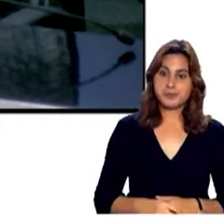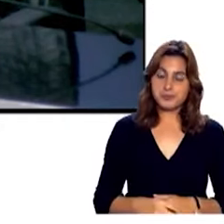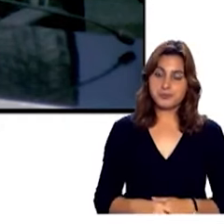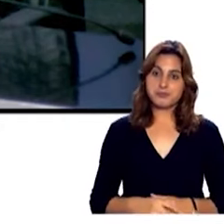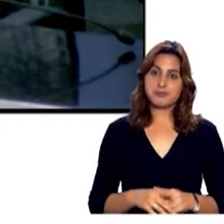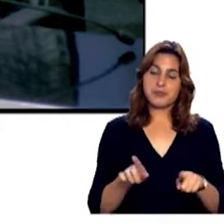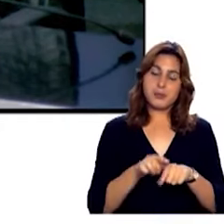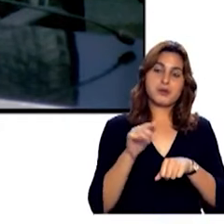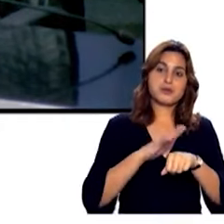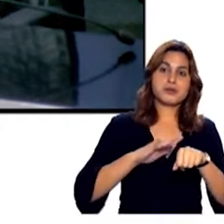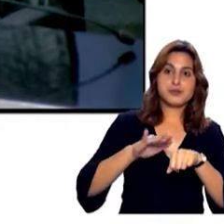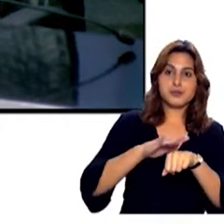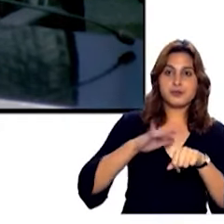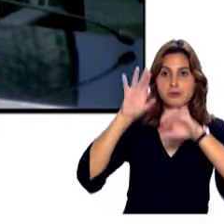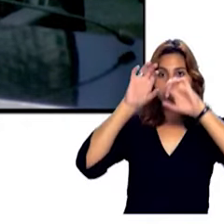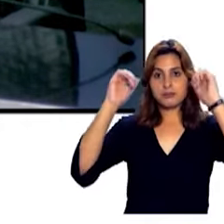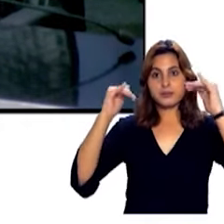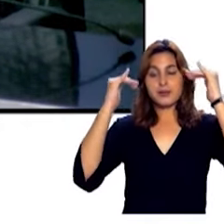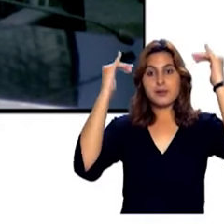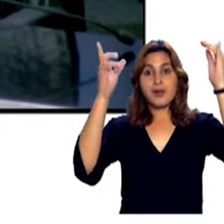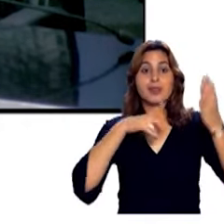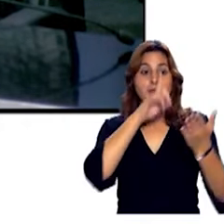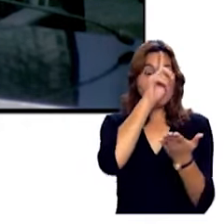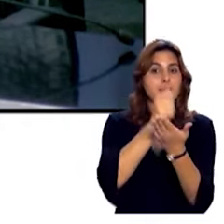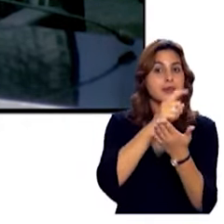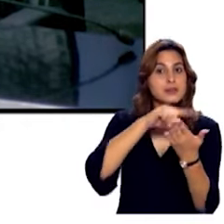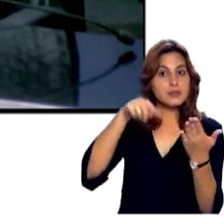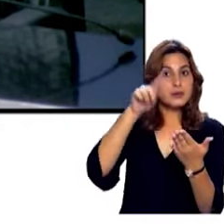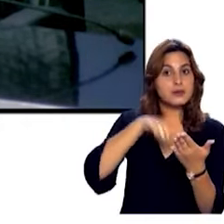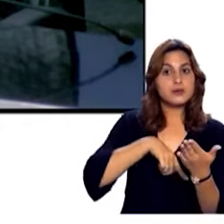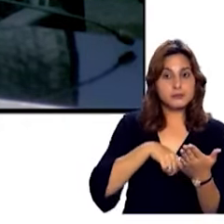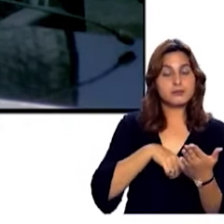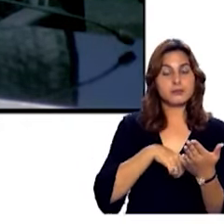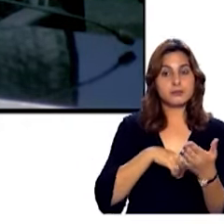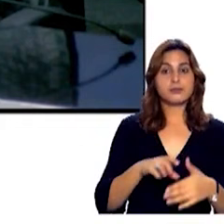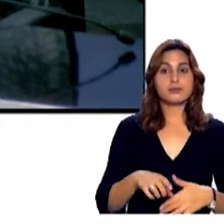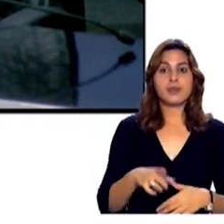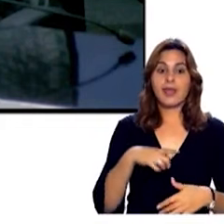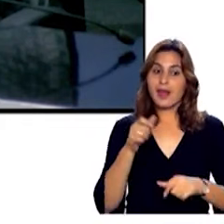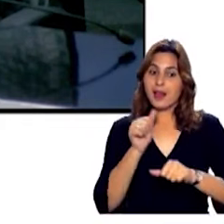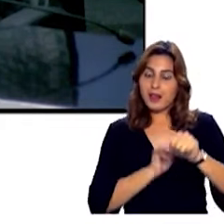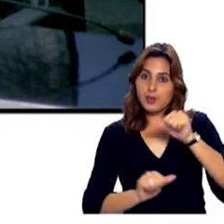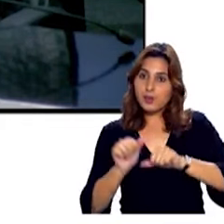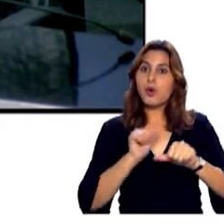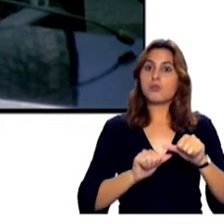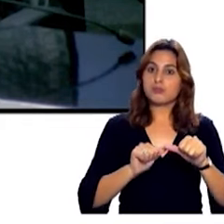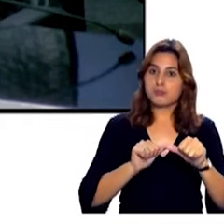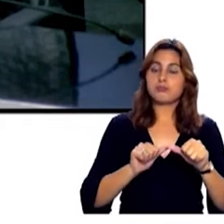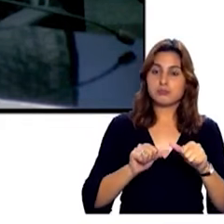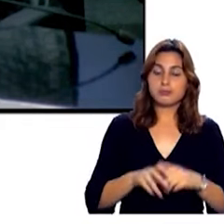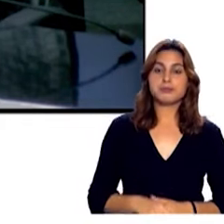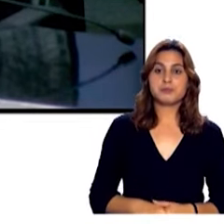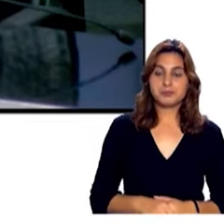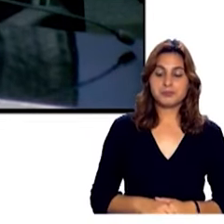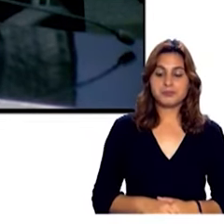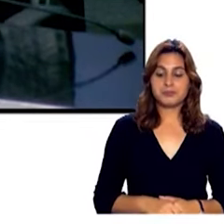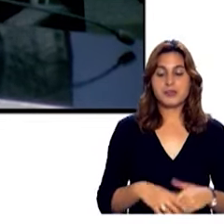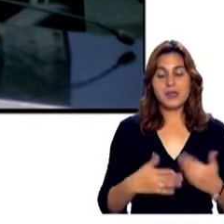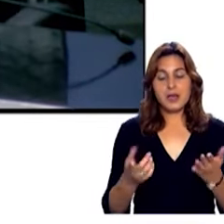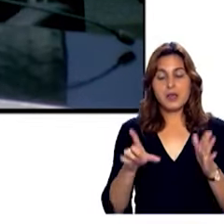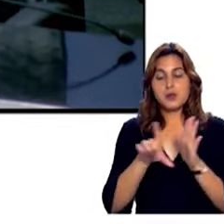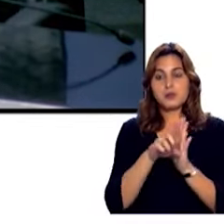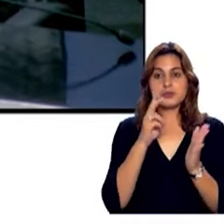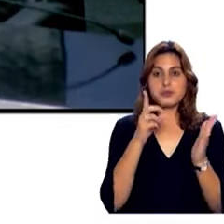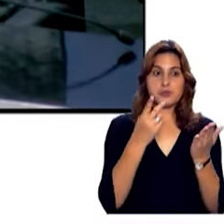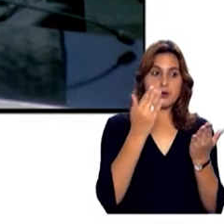efectivamente en ese caso ajustado o no lo es y mantendrá la interpretación Pero es necesario compaginar